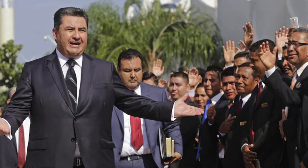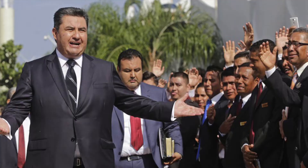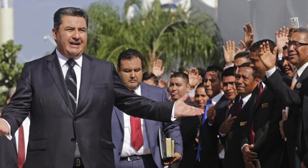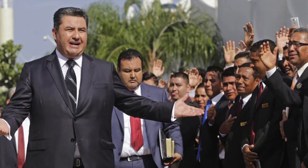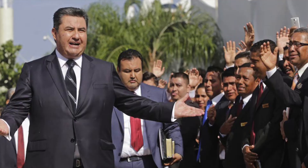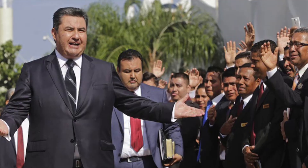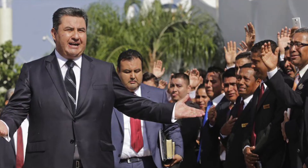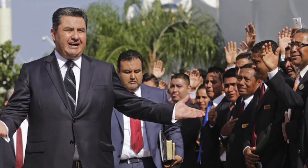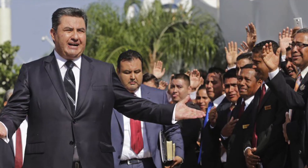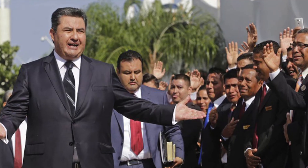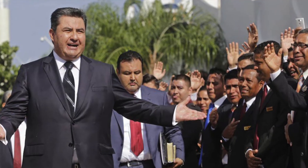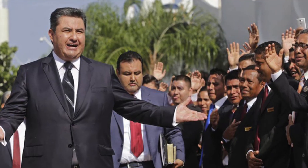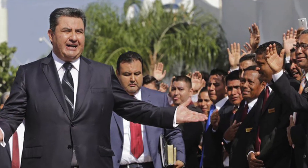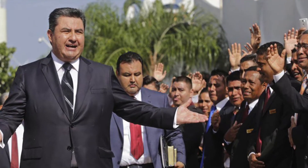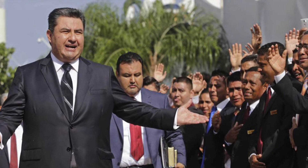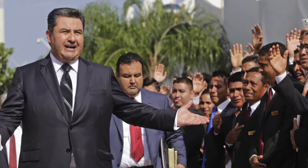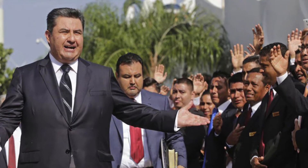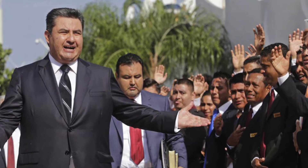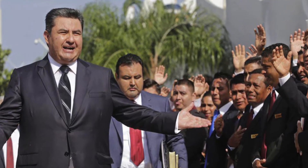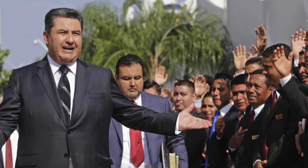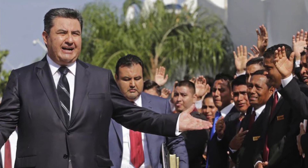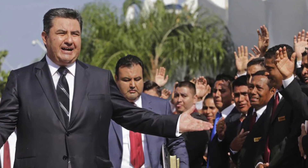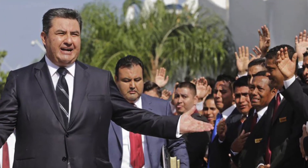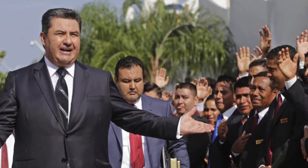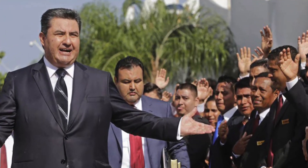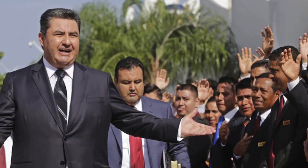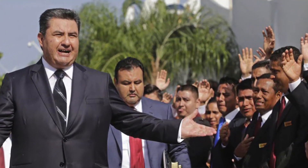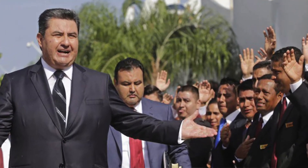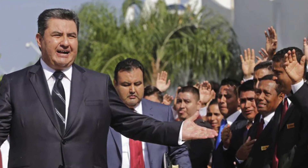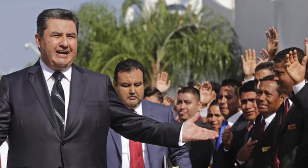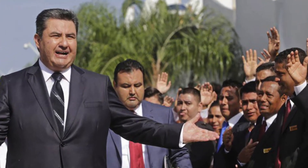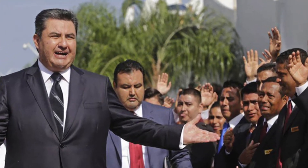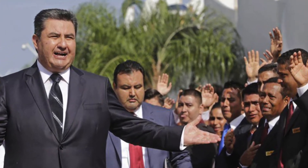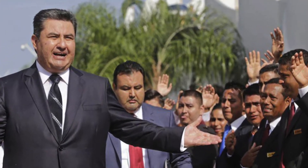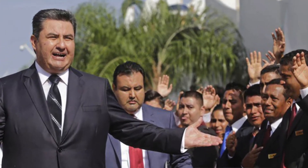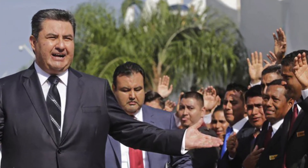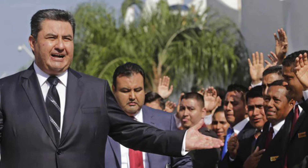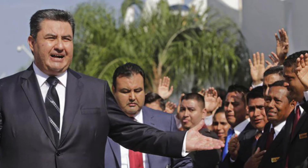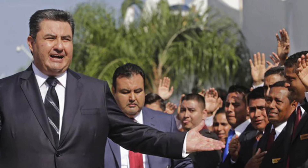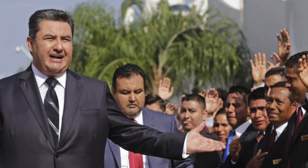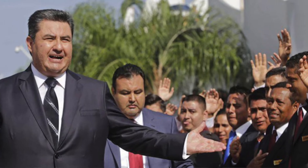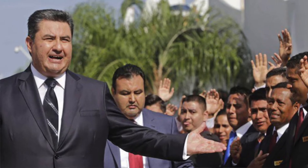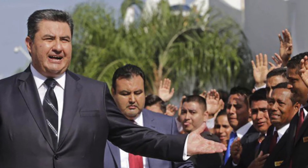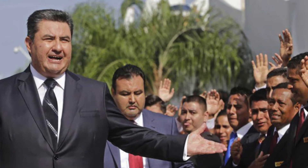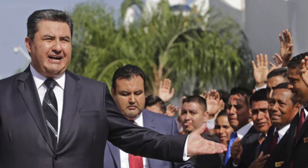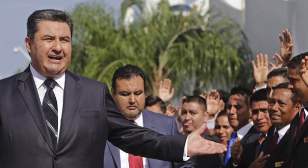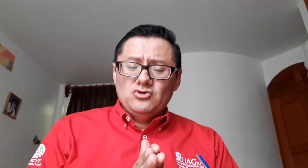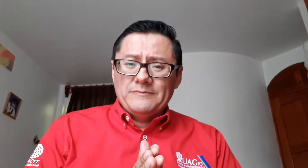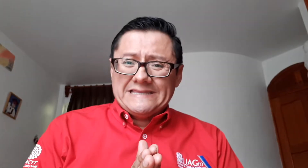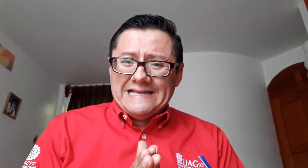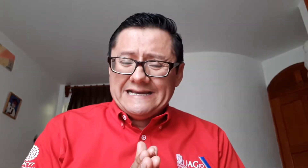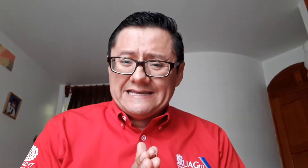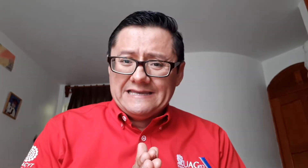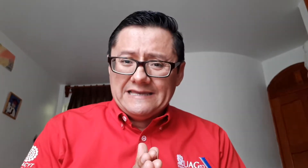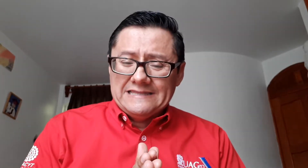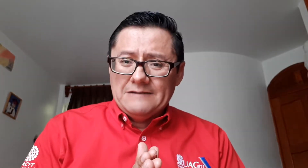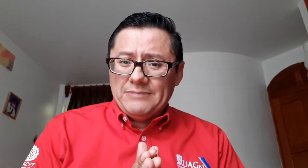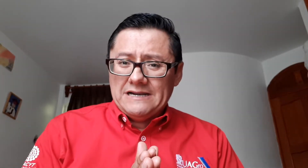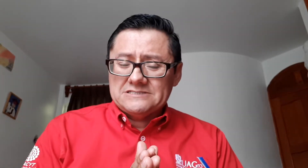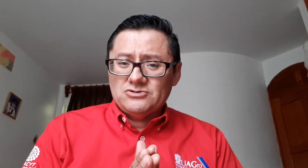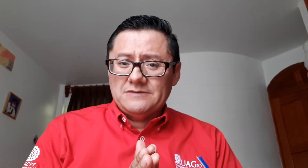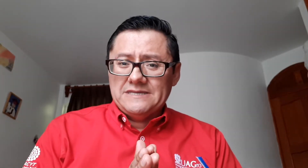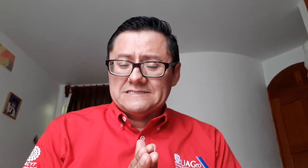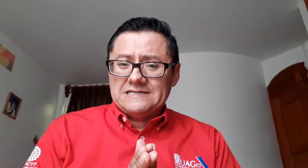caso de la detención del líder de la Iglesia de la Luz del Mundo, Nazón Joaquín García, quien pues habría recibido un homenaje en